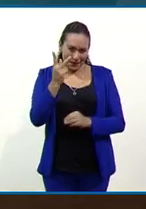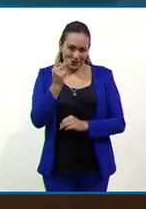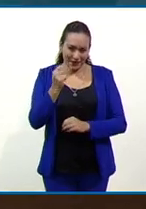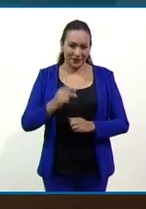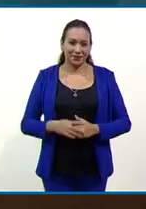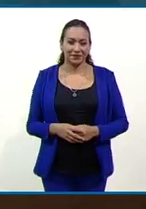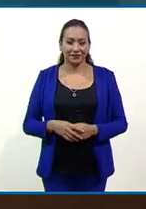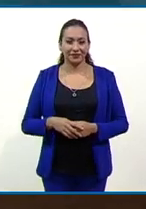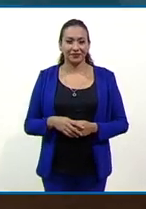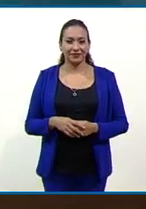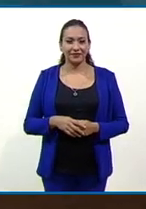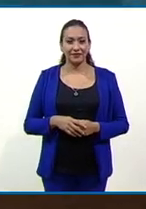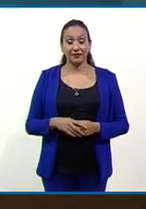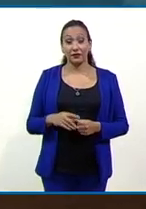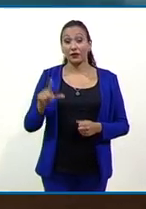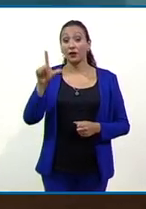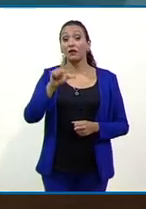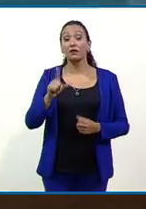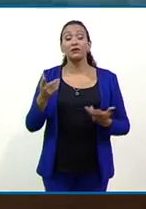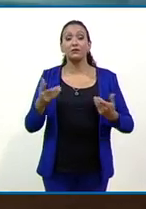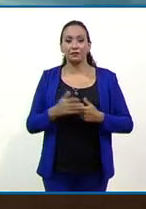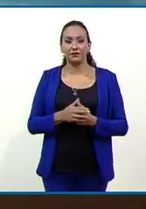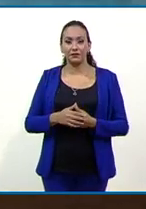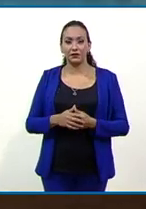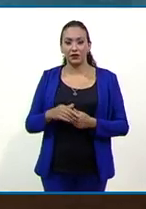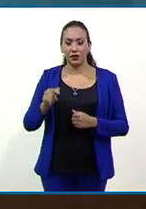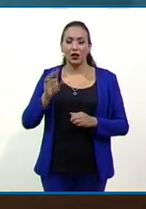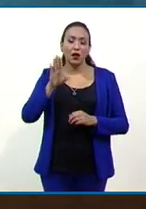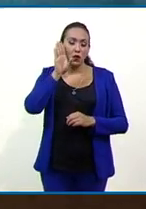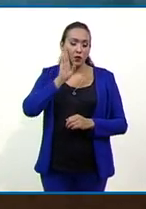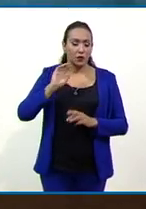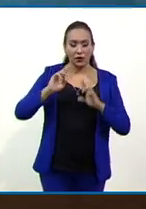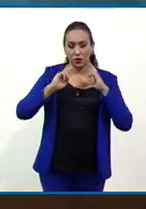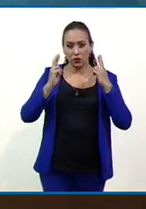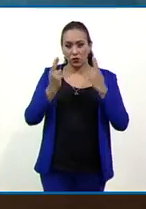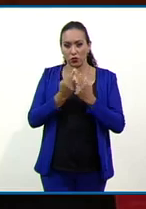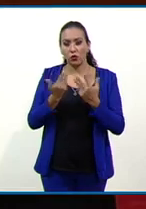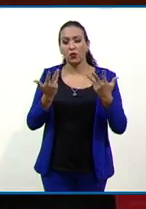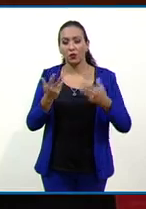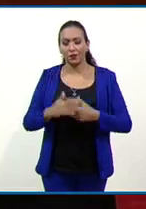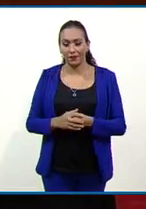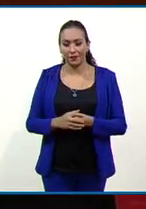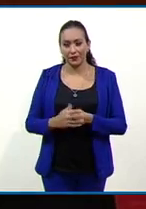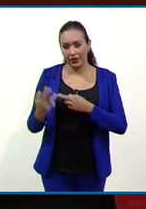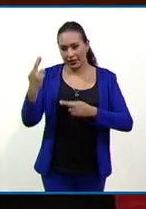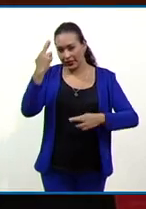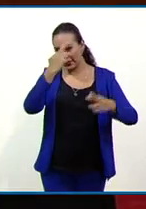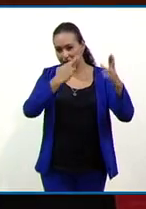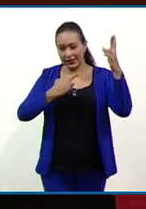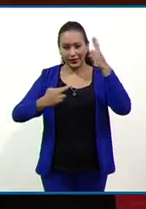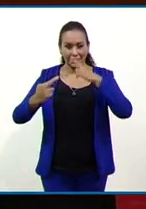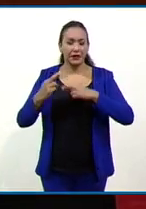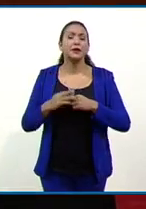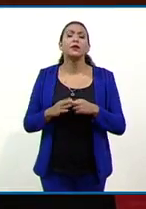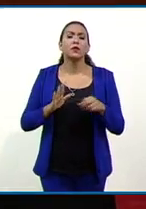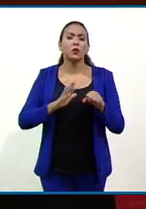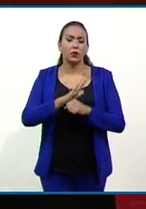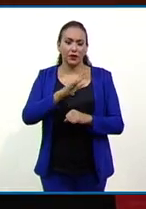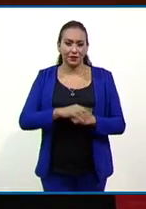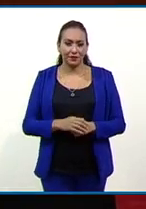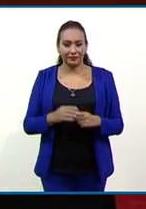Judicial de la Federación. Este lunes siga la sesión del Pleno de la Suprema Corte. En esta ocasión tiene previsto analizar y